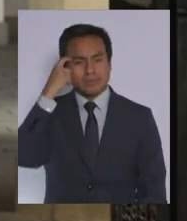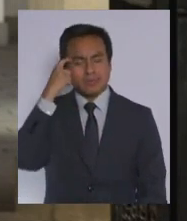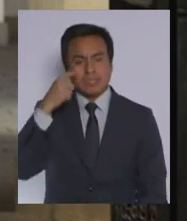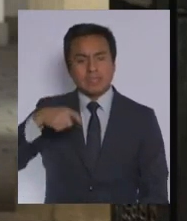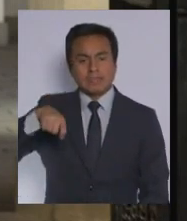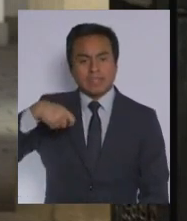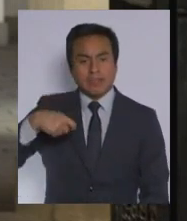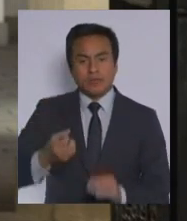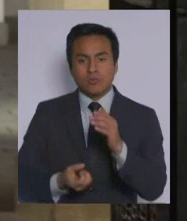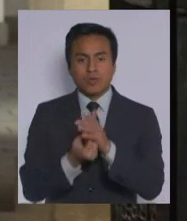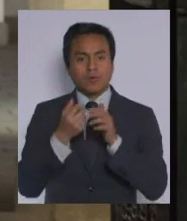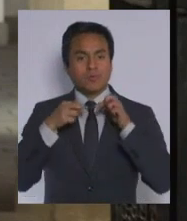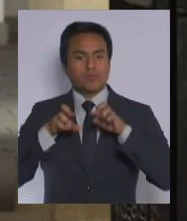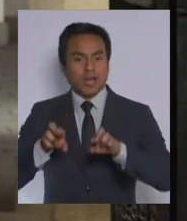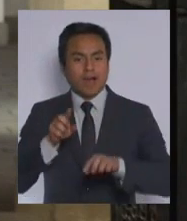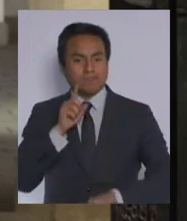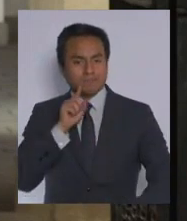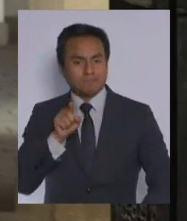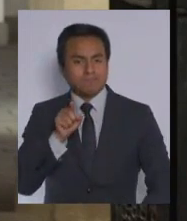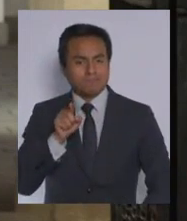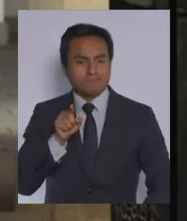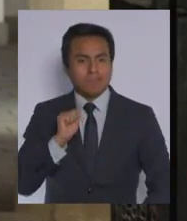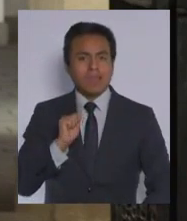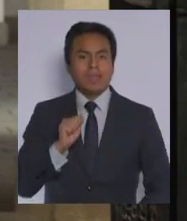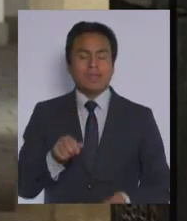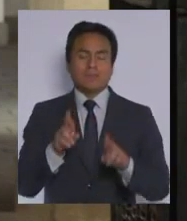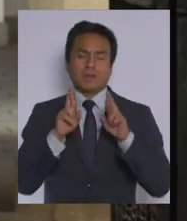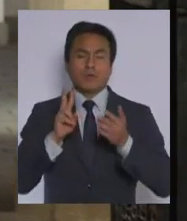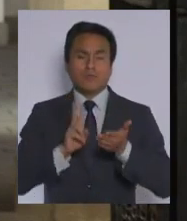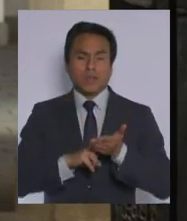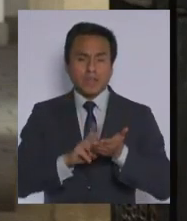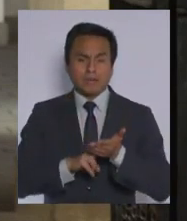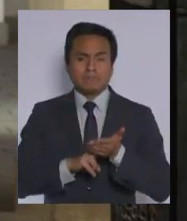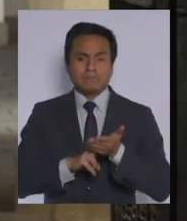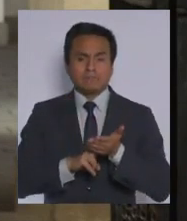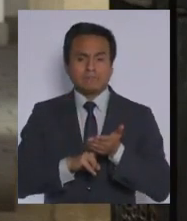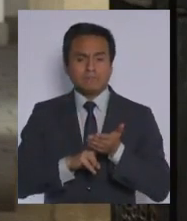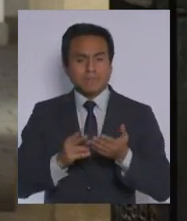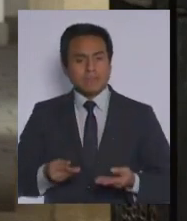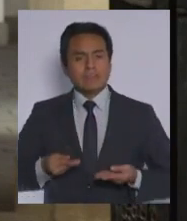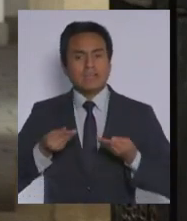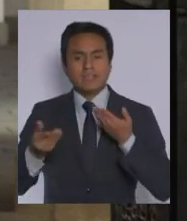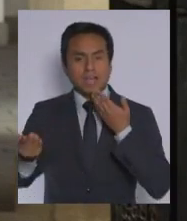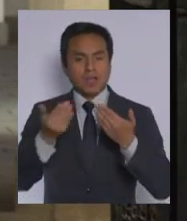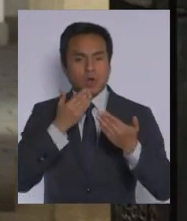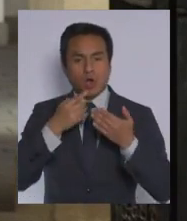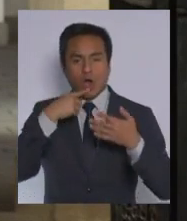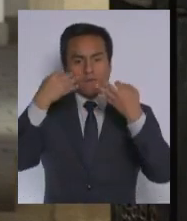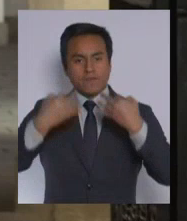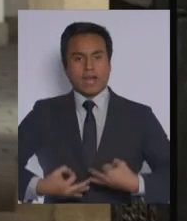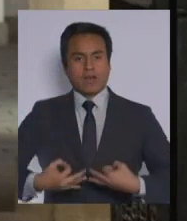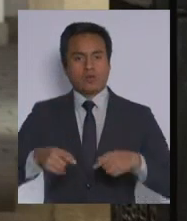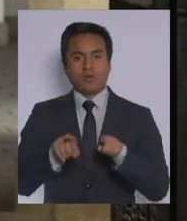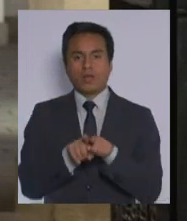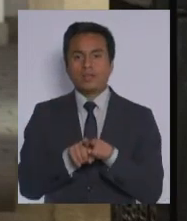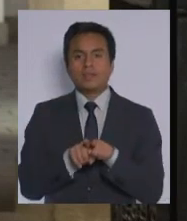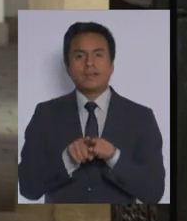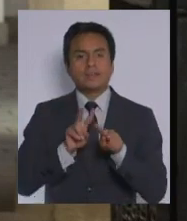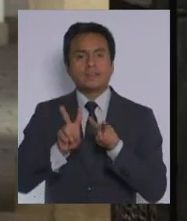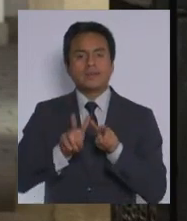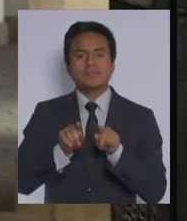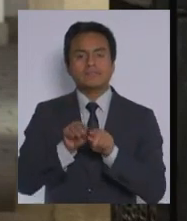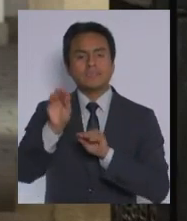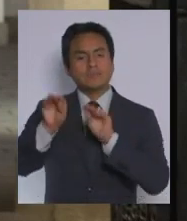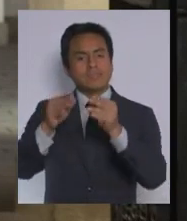senado hay una nueva oportunidad y esperamos de verdad poder dar ese diálogo franco y además de hacer una